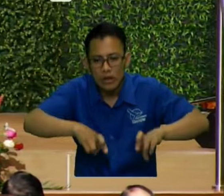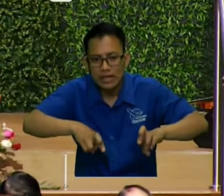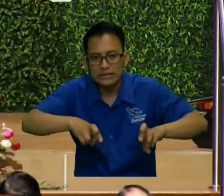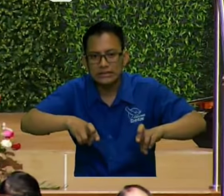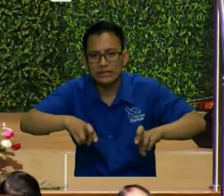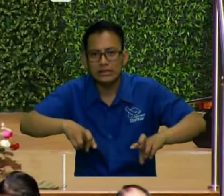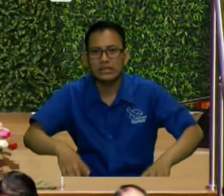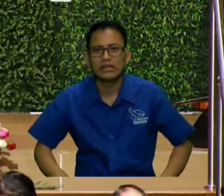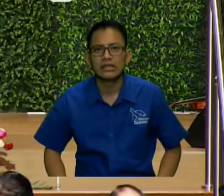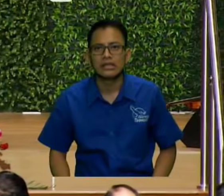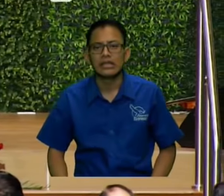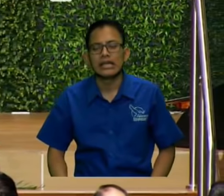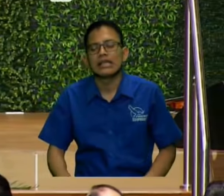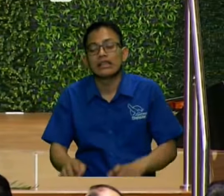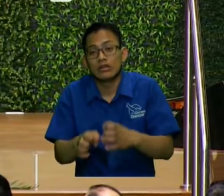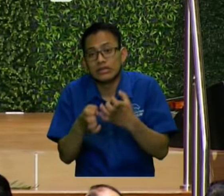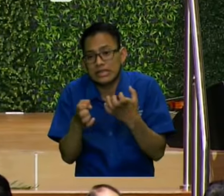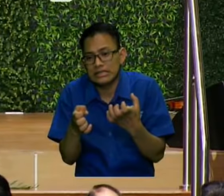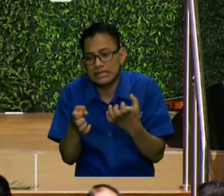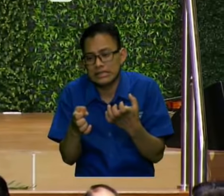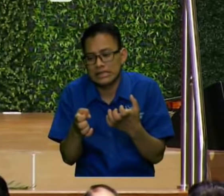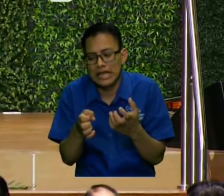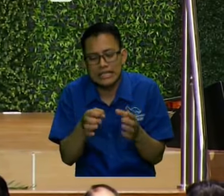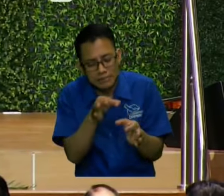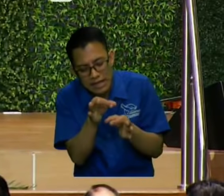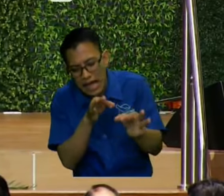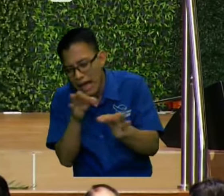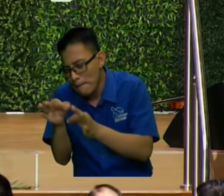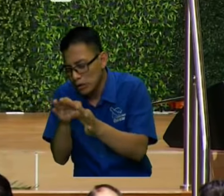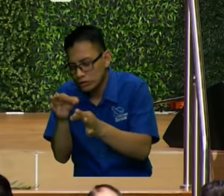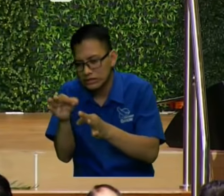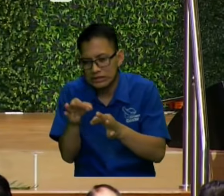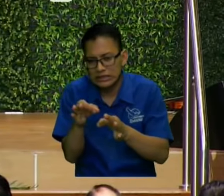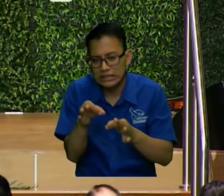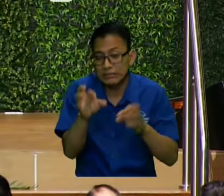Entonces hay un problema, porque entonces ahora viene una